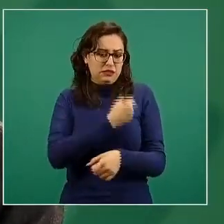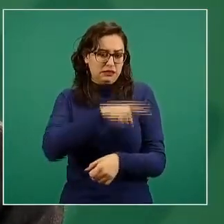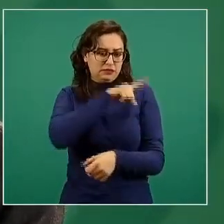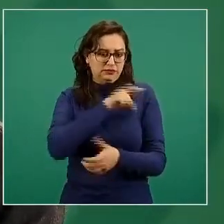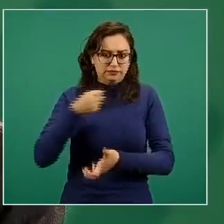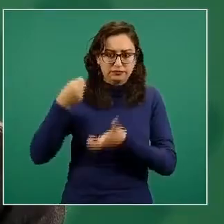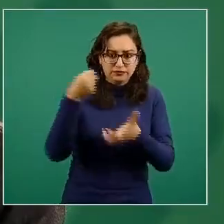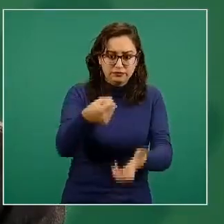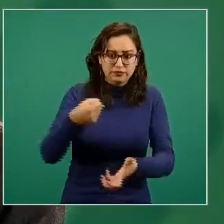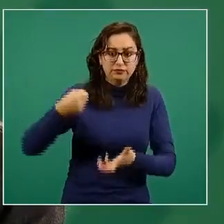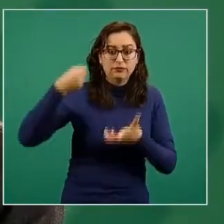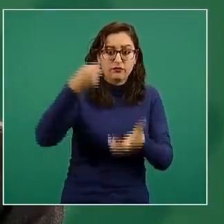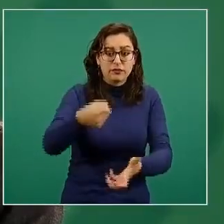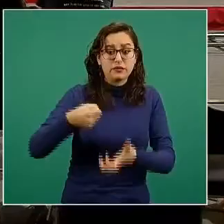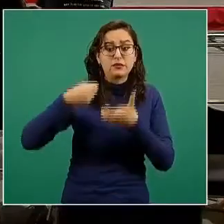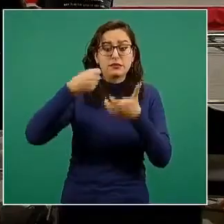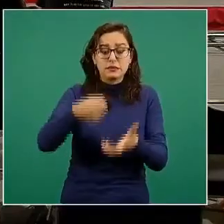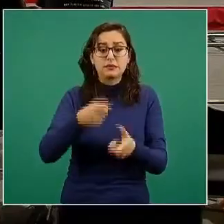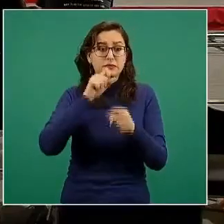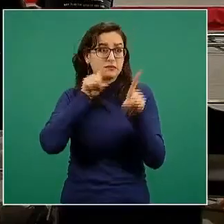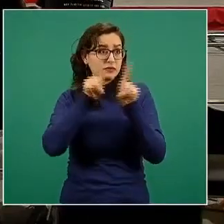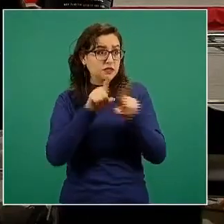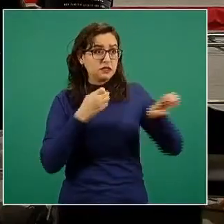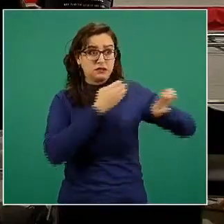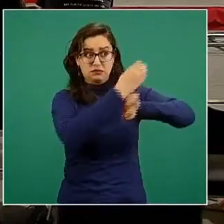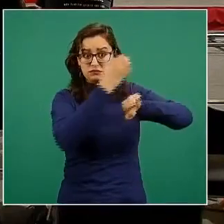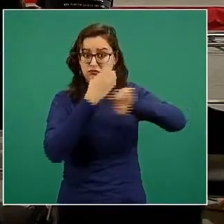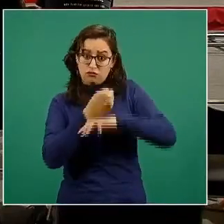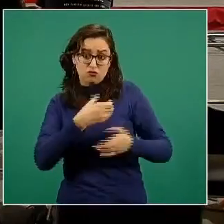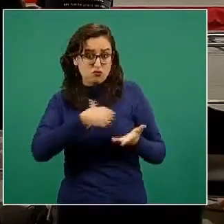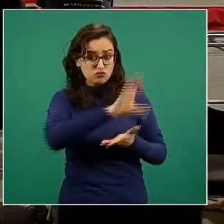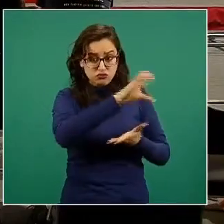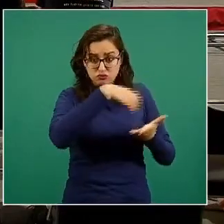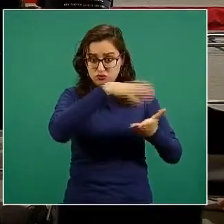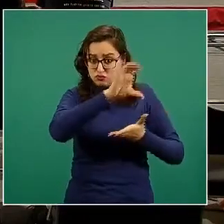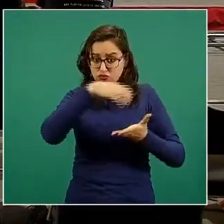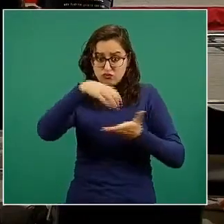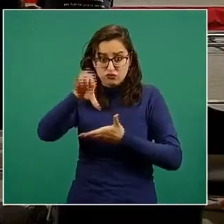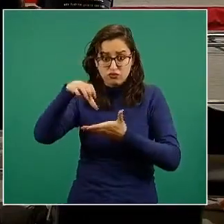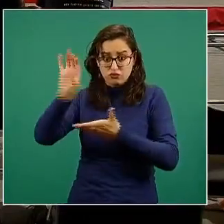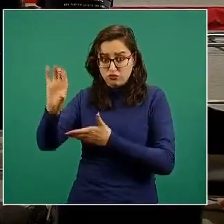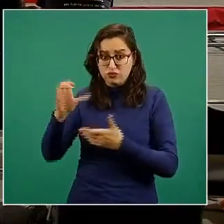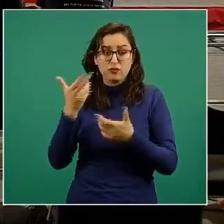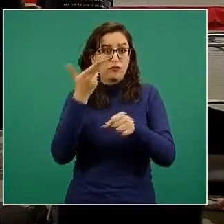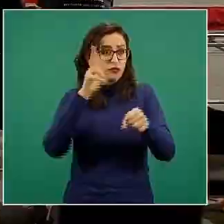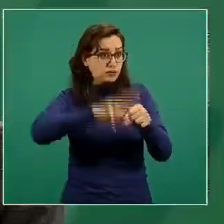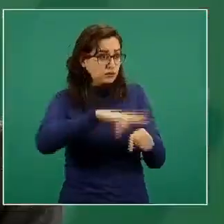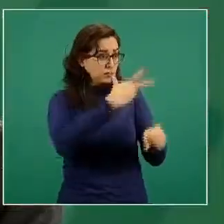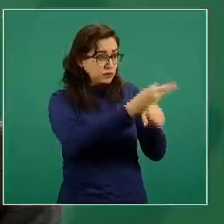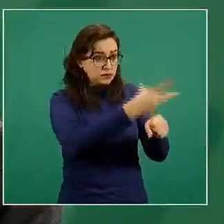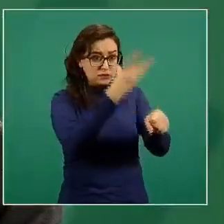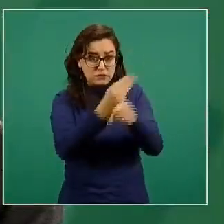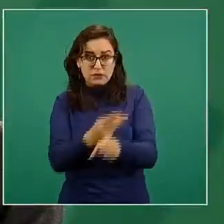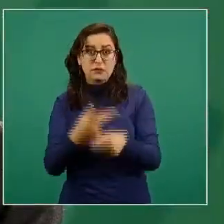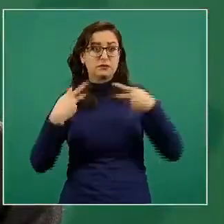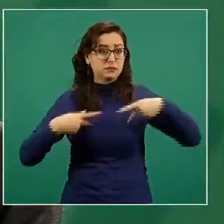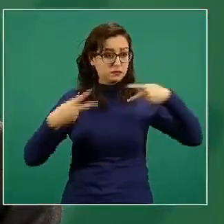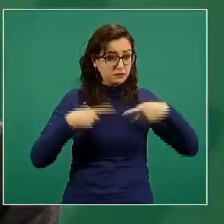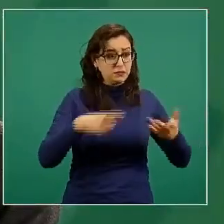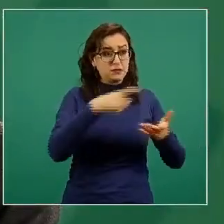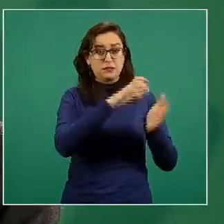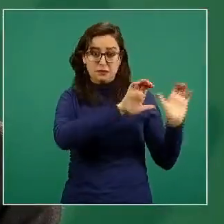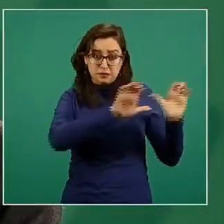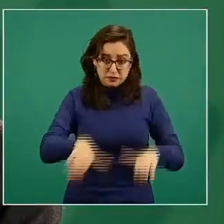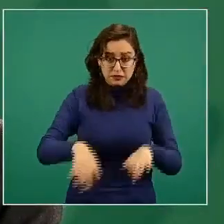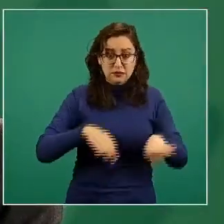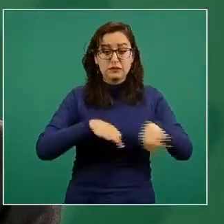lo que se ha invertido en las entidades federativas, de remodelaciones, de contrataciones